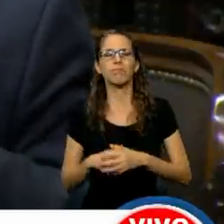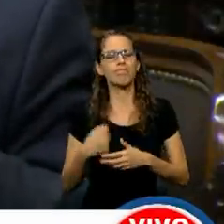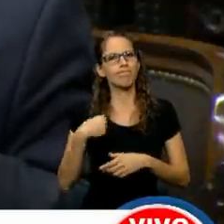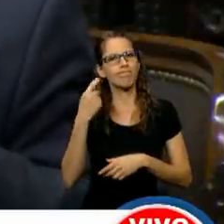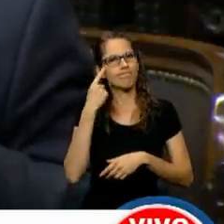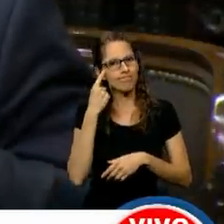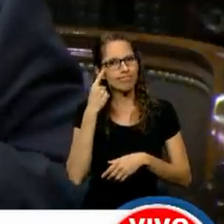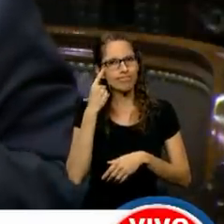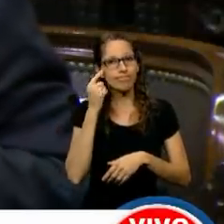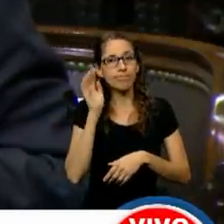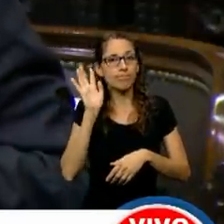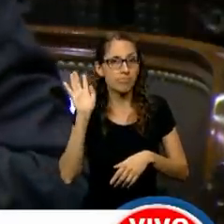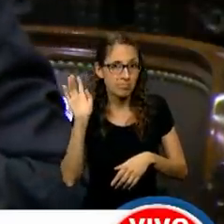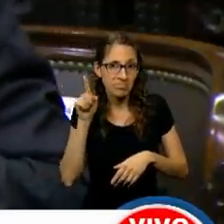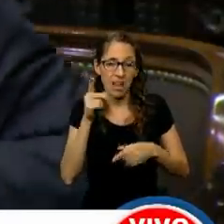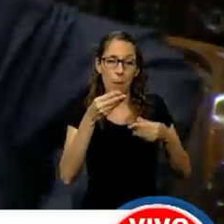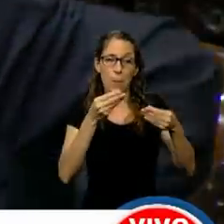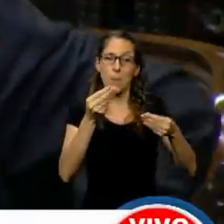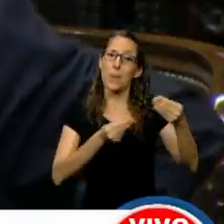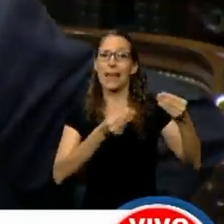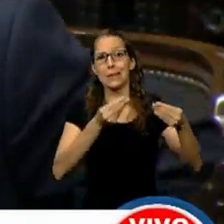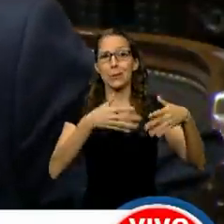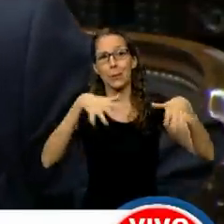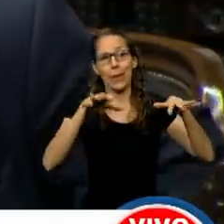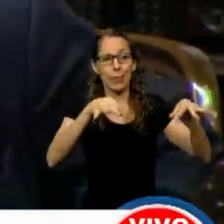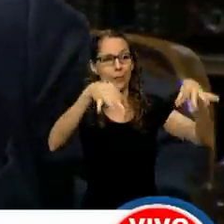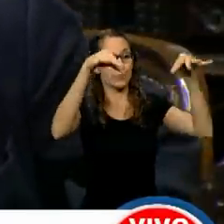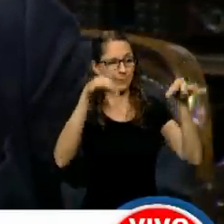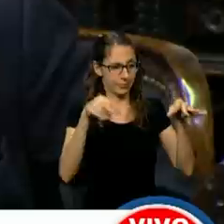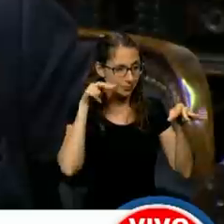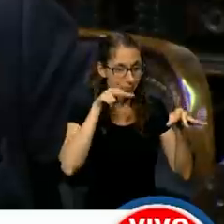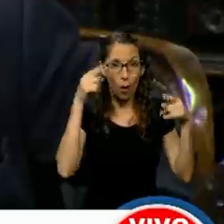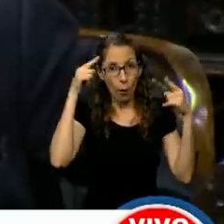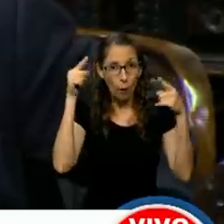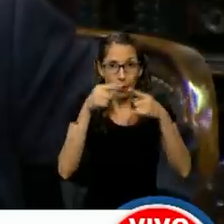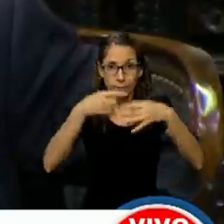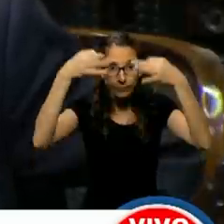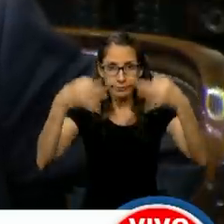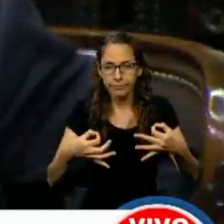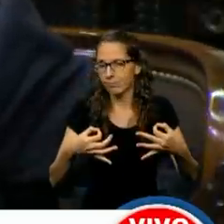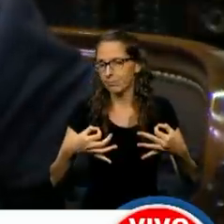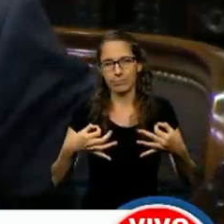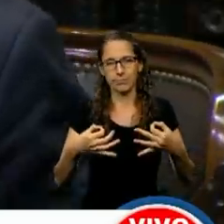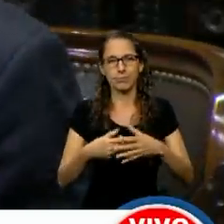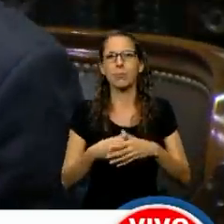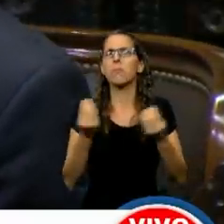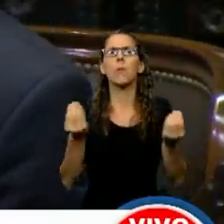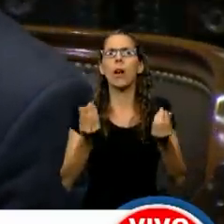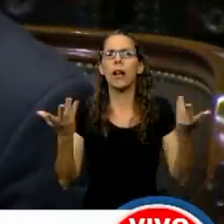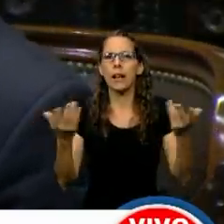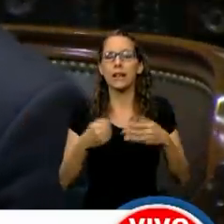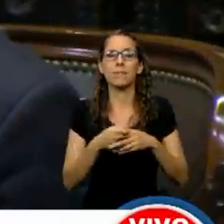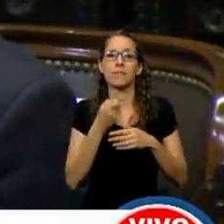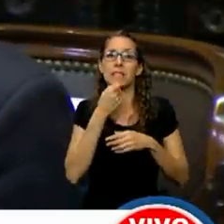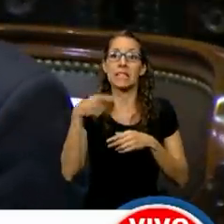este libro de presupuestos no se van a alcanzar esos objetivos sobre todo porque si las